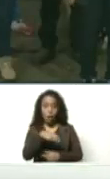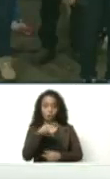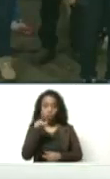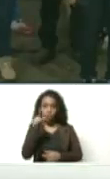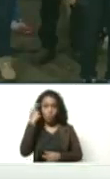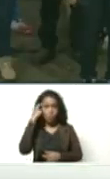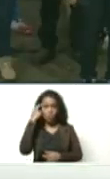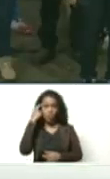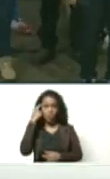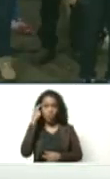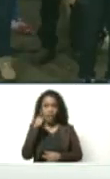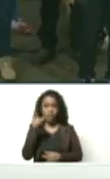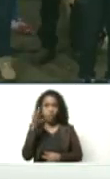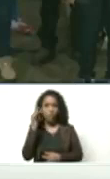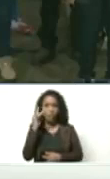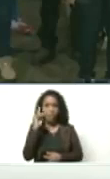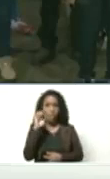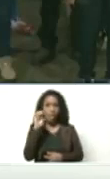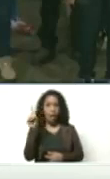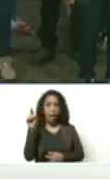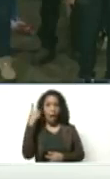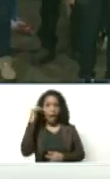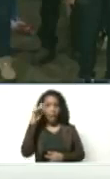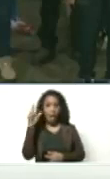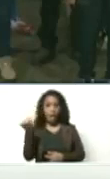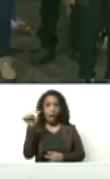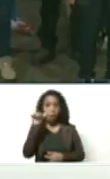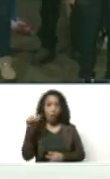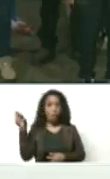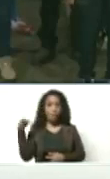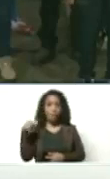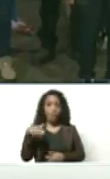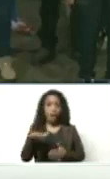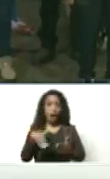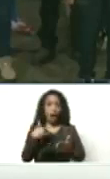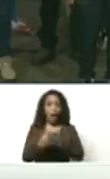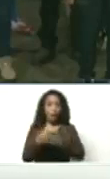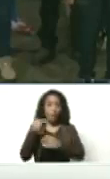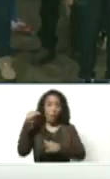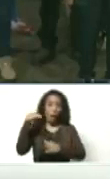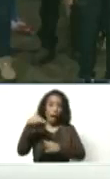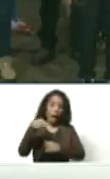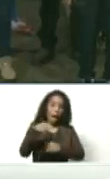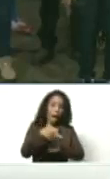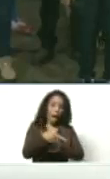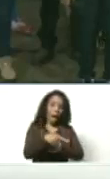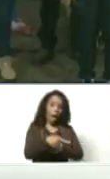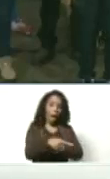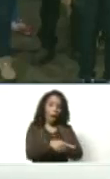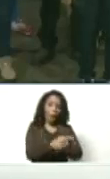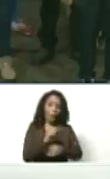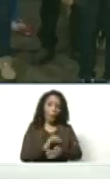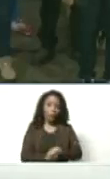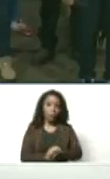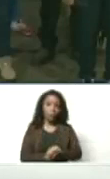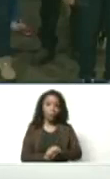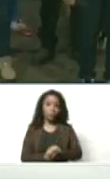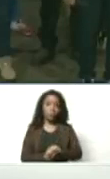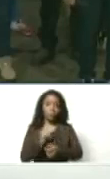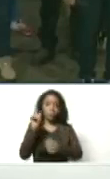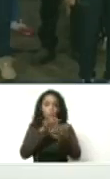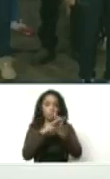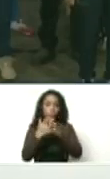no sabías eso, Fidel. De ahí baja un manantial que llega hasta bajito, abajo en el Guarataro.